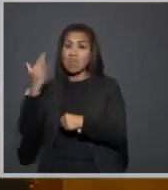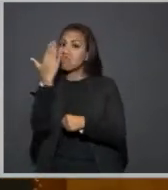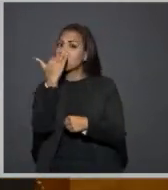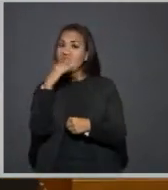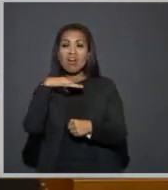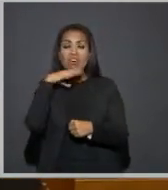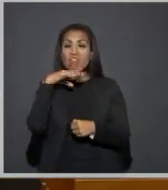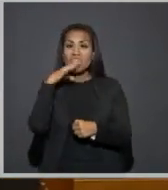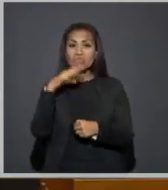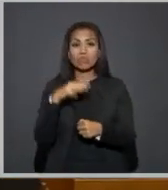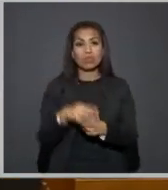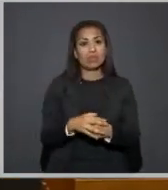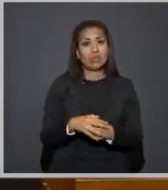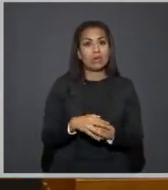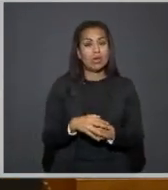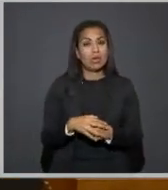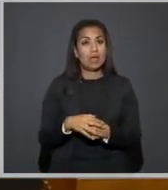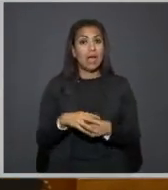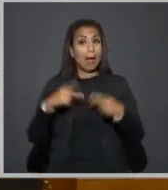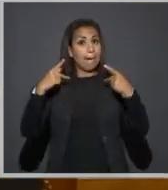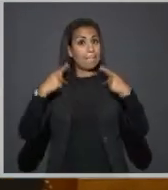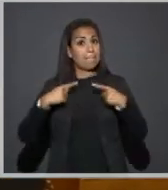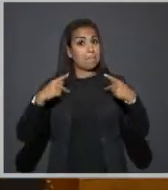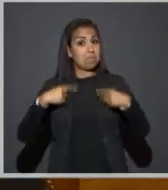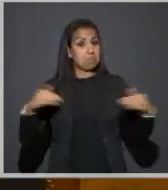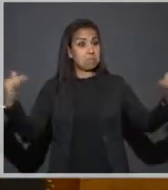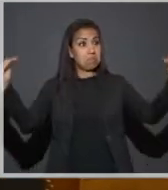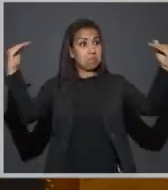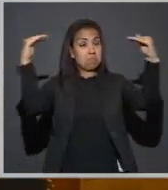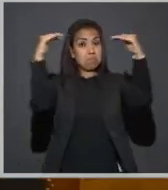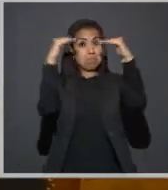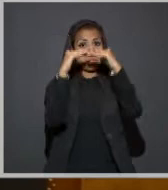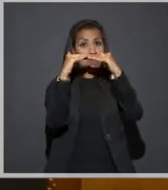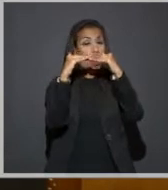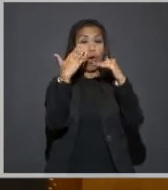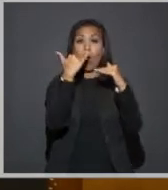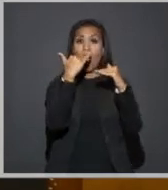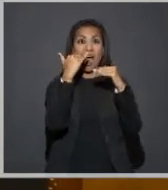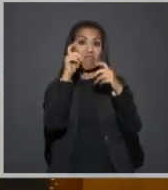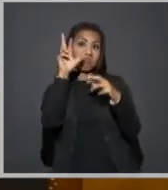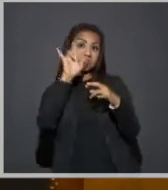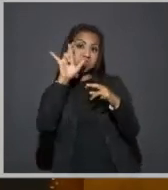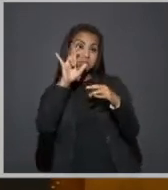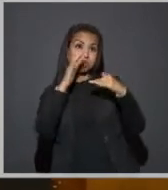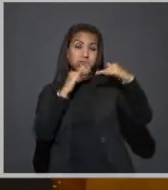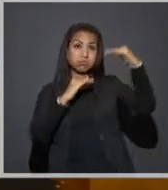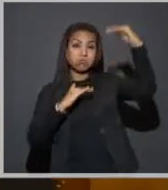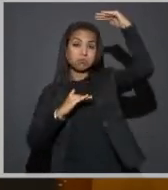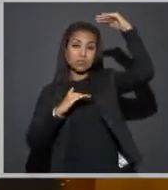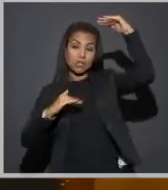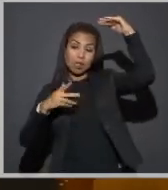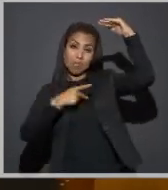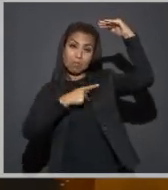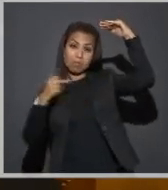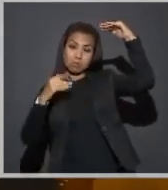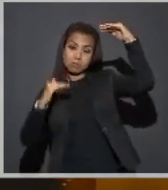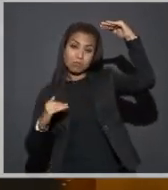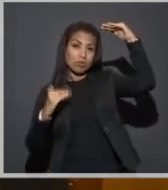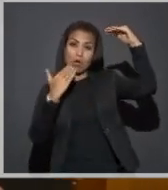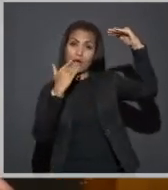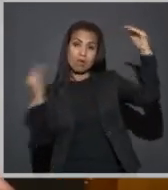clase mayoritaria es la clase media. En nuestro país, desgraciadamente por la